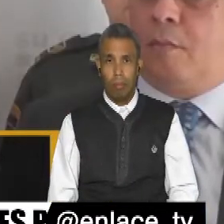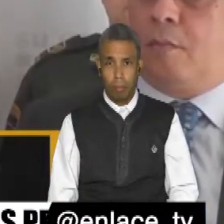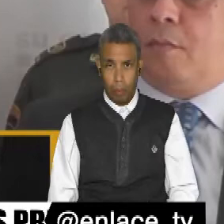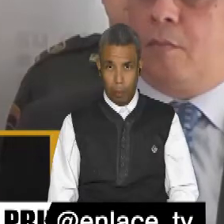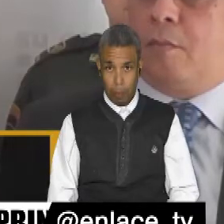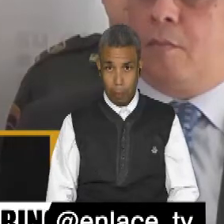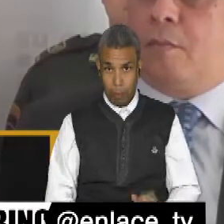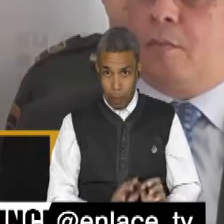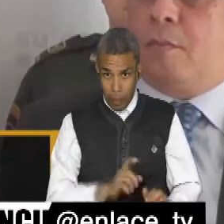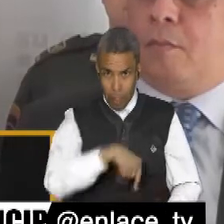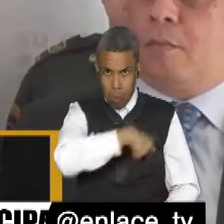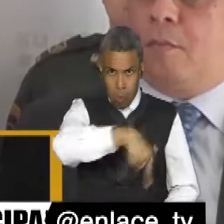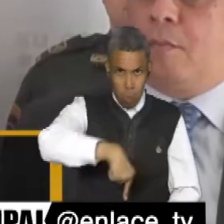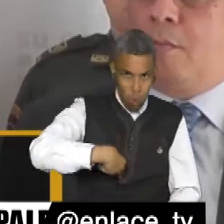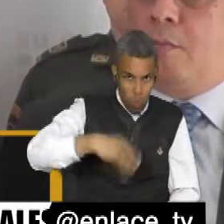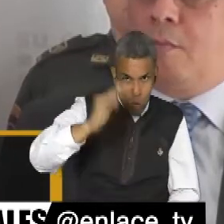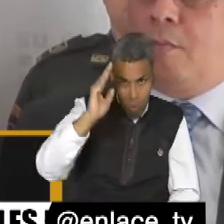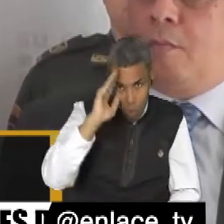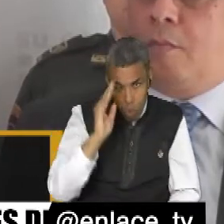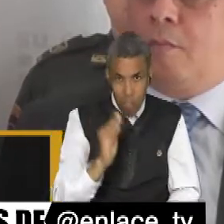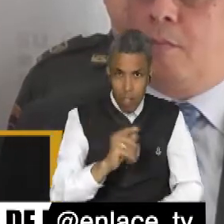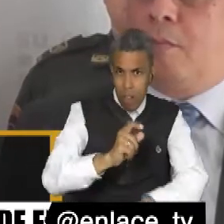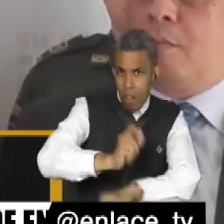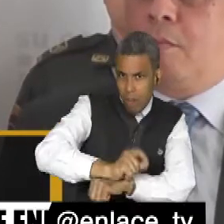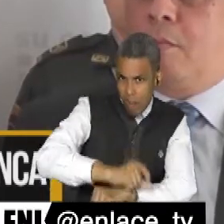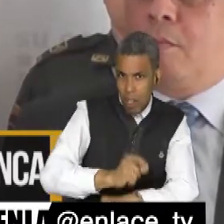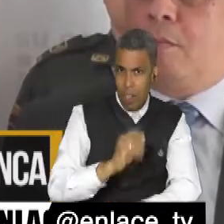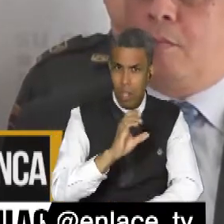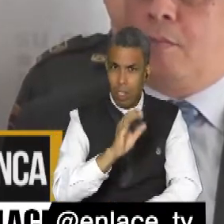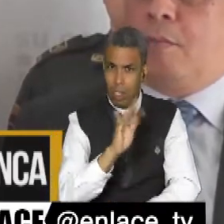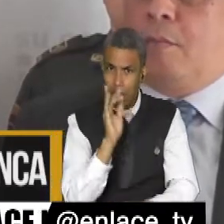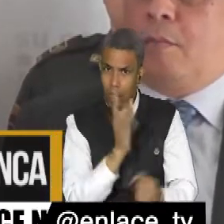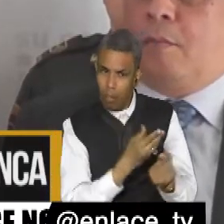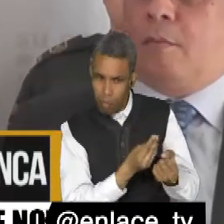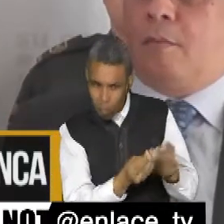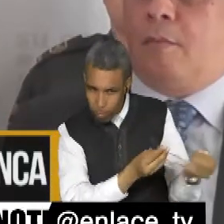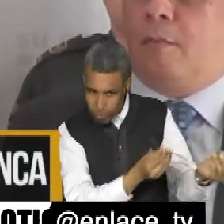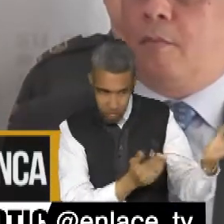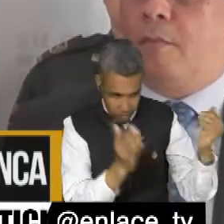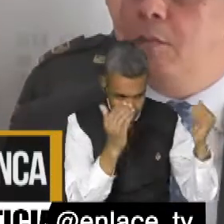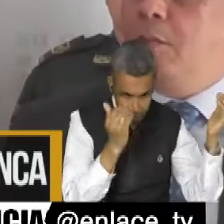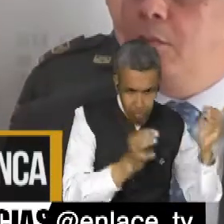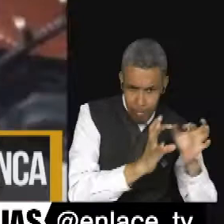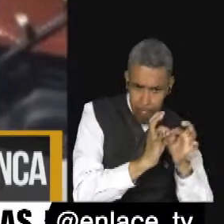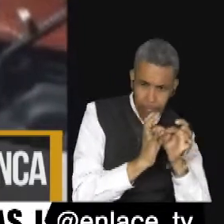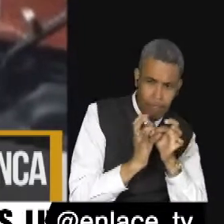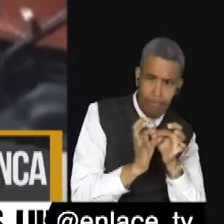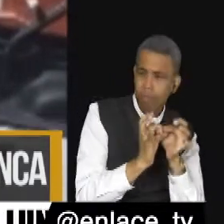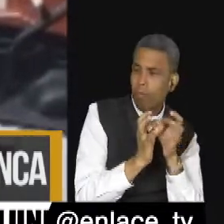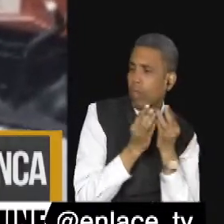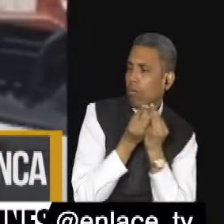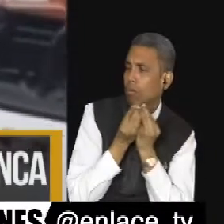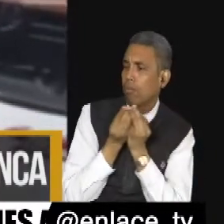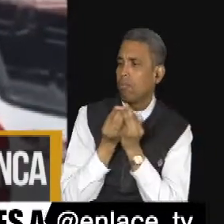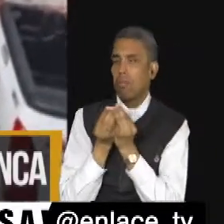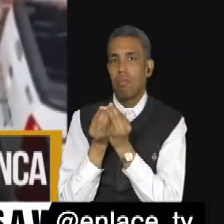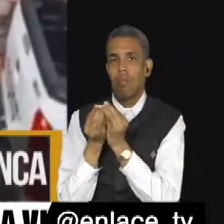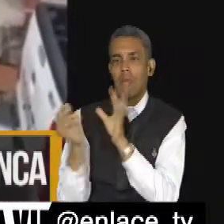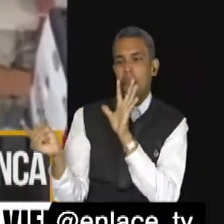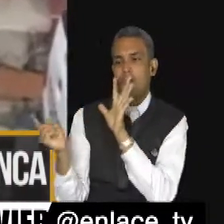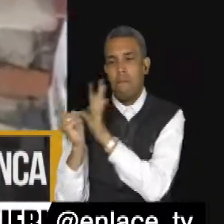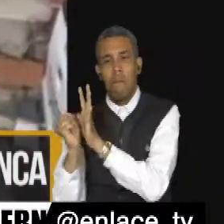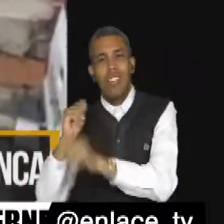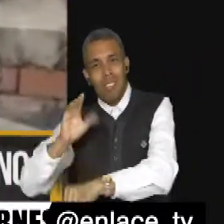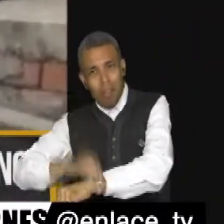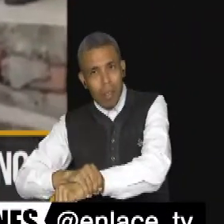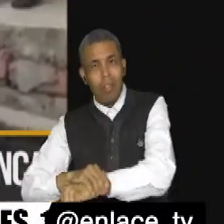interagencial se logra la desarticulación de esta proyección del ELN. Asimismo, de resaltar ese hermano alias